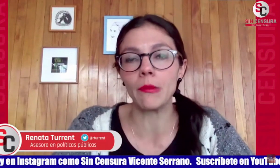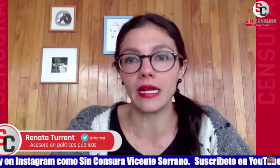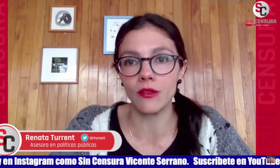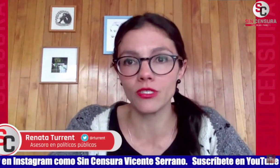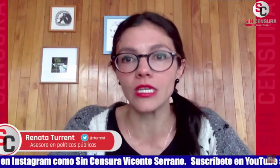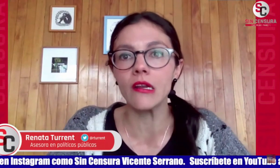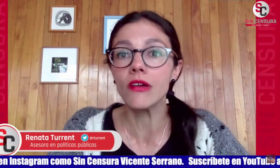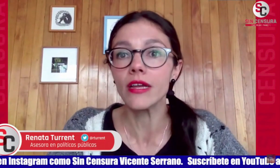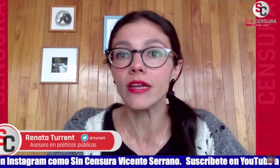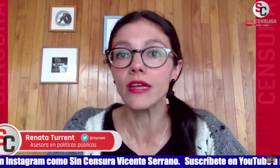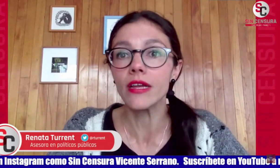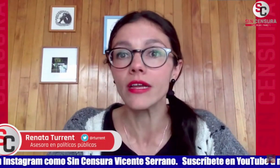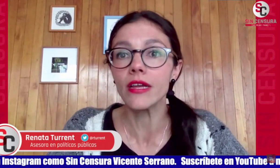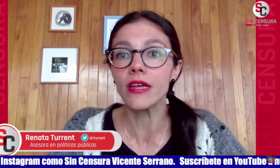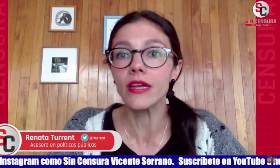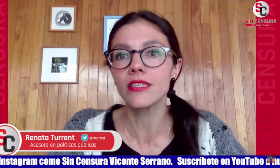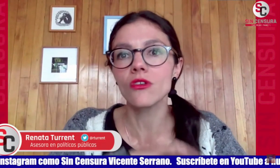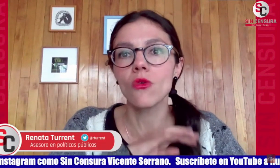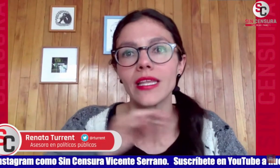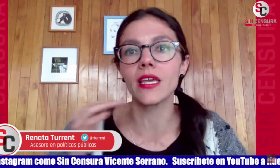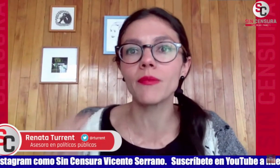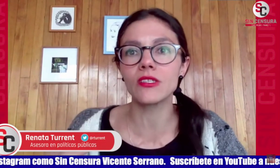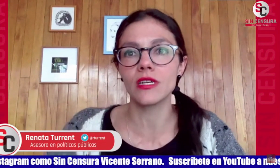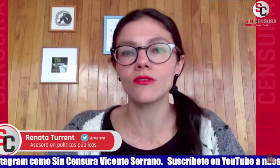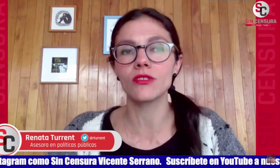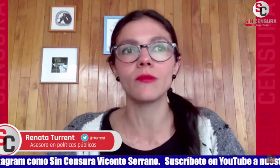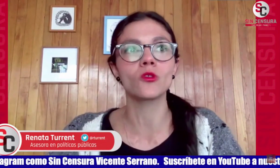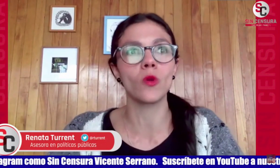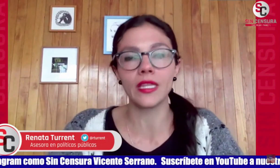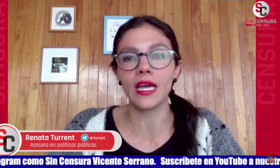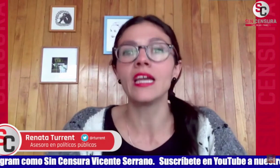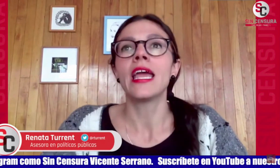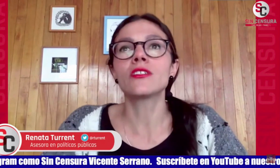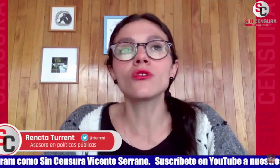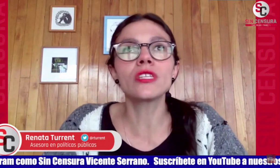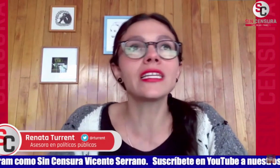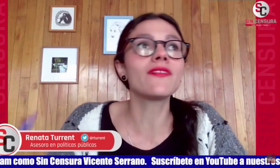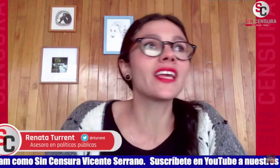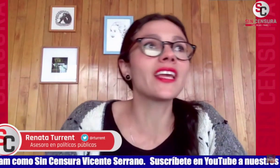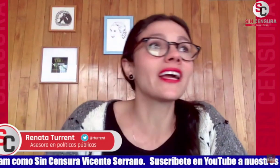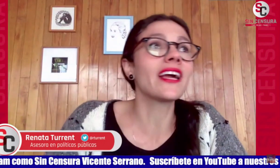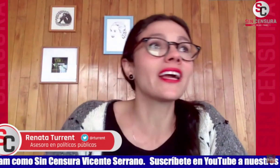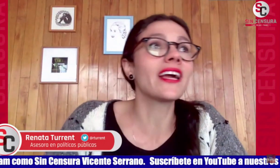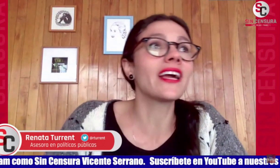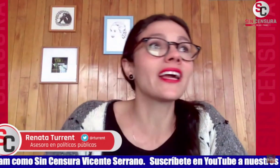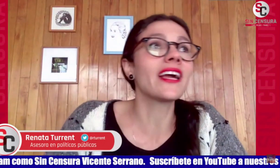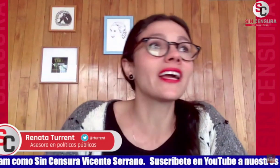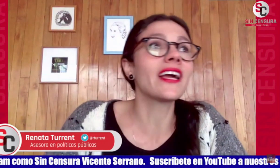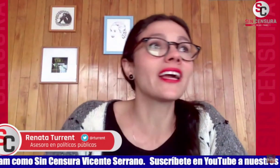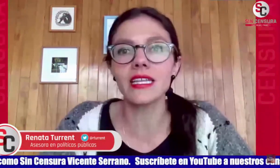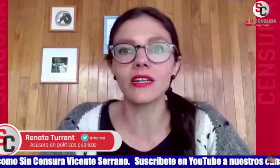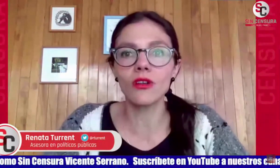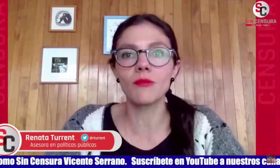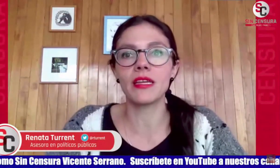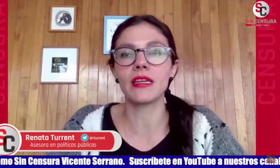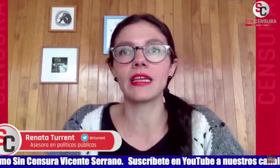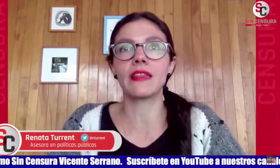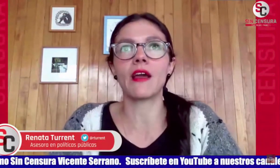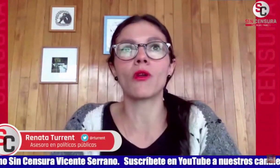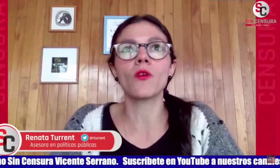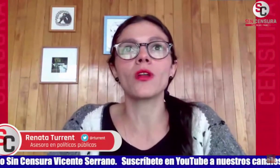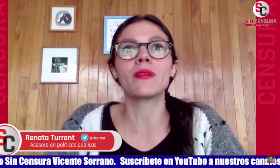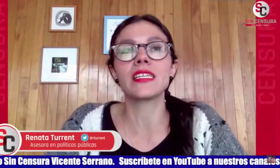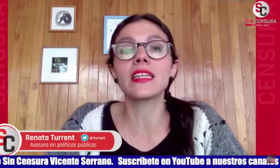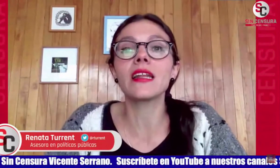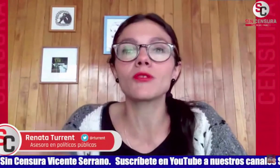están parados. Y creo que eso cualquier persona nos damos cuenta. Esto no significa que a fuerza tengas que estar de